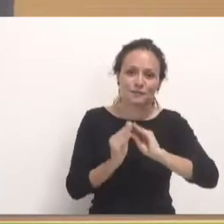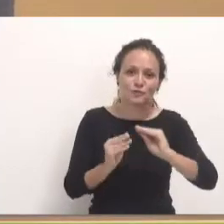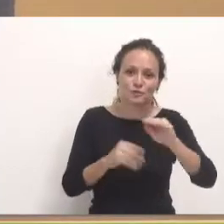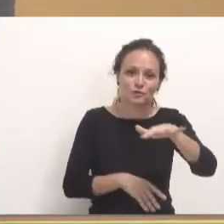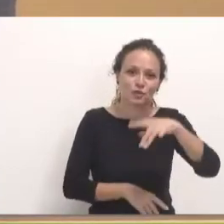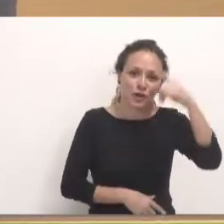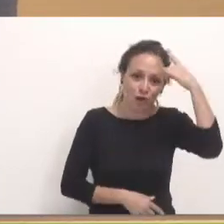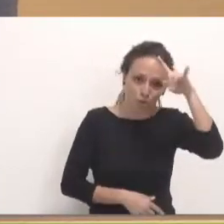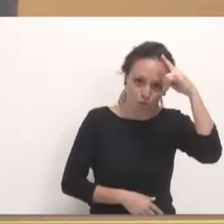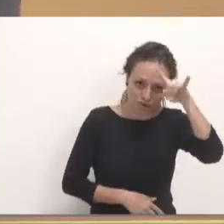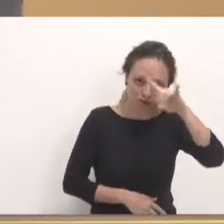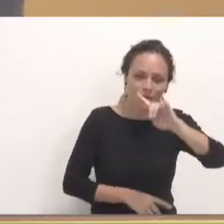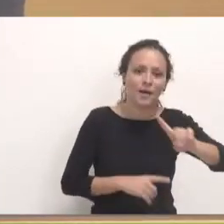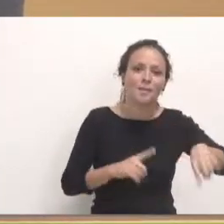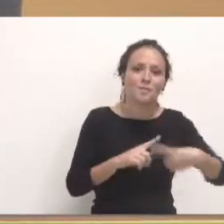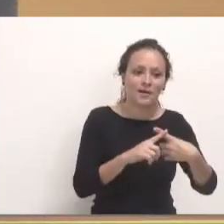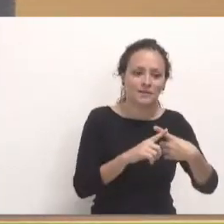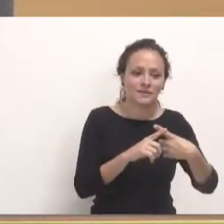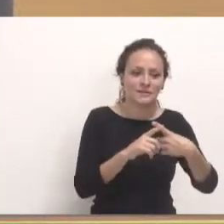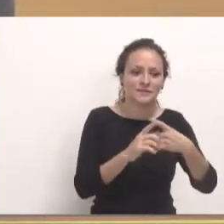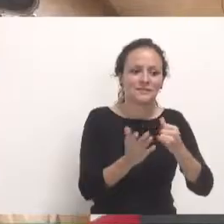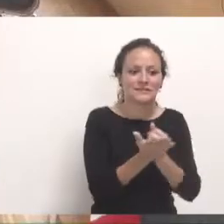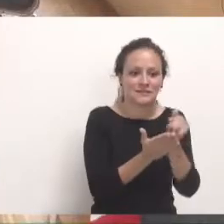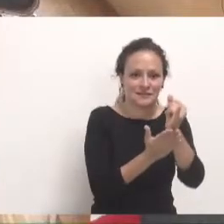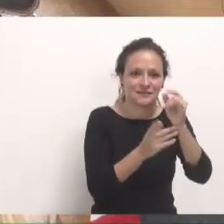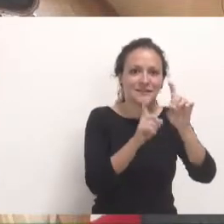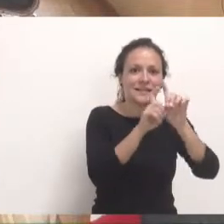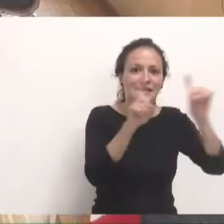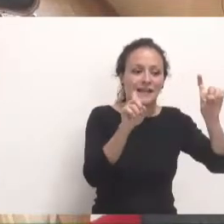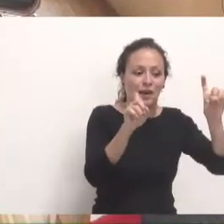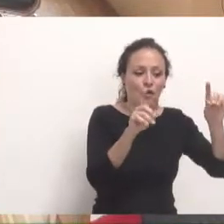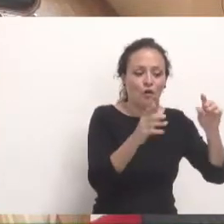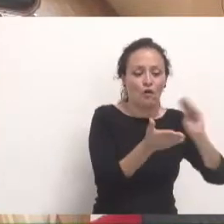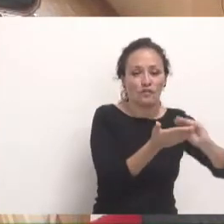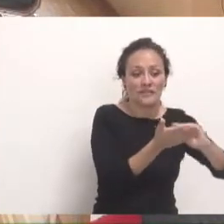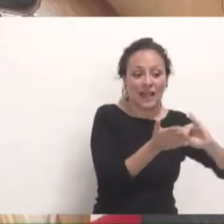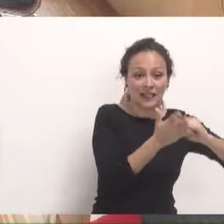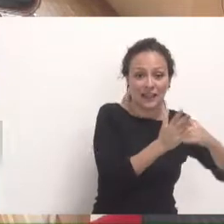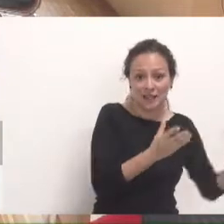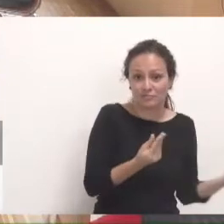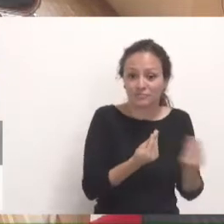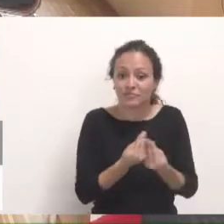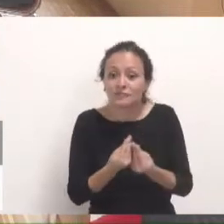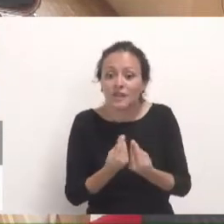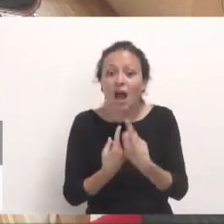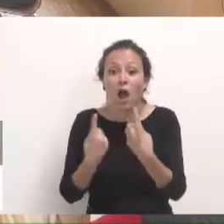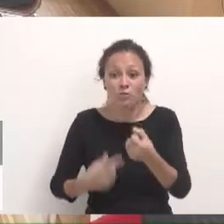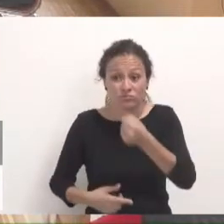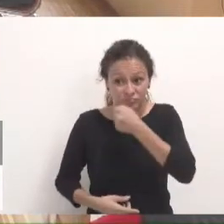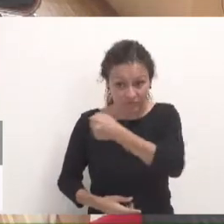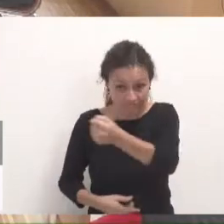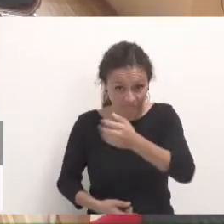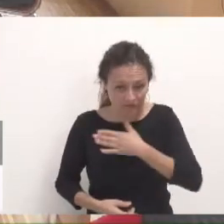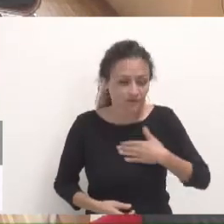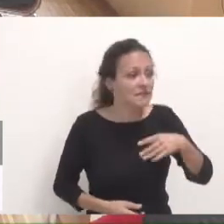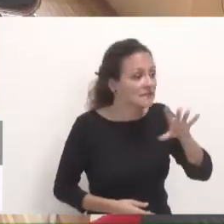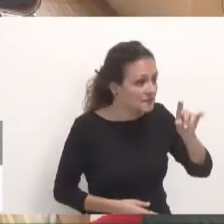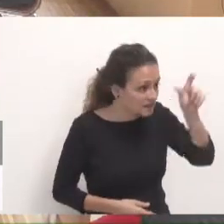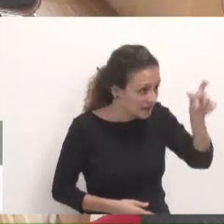técnica que la acompaña. ¿Alguna intervención por parte de los grupos? Sí, señor Sabaté.